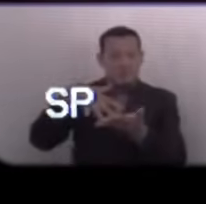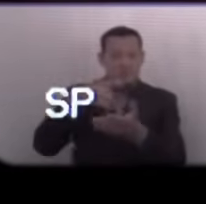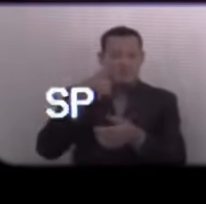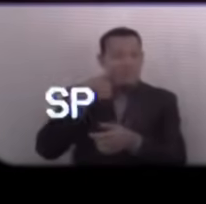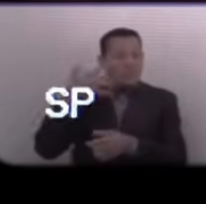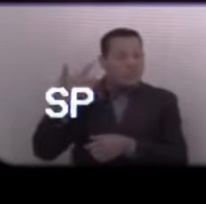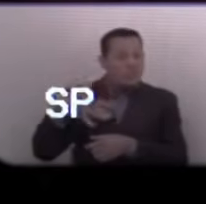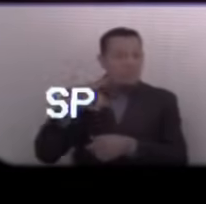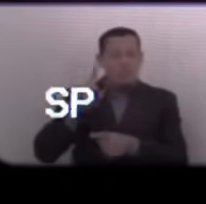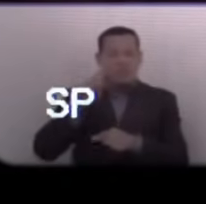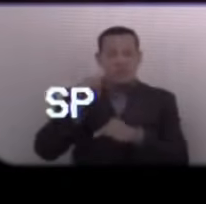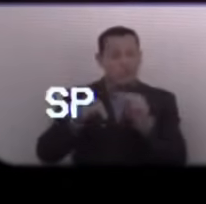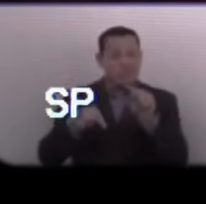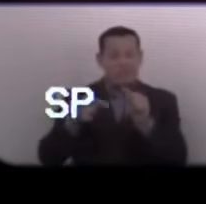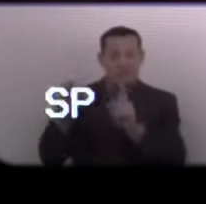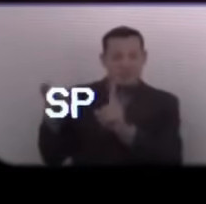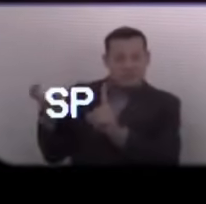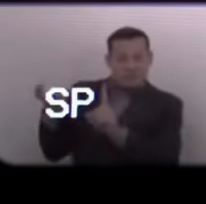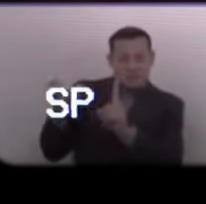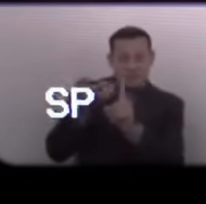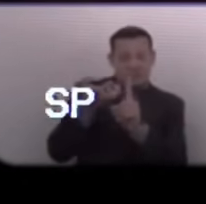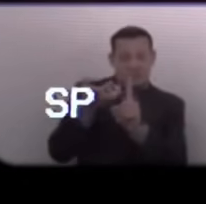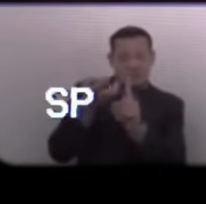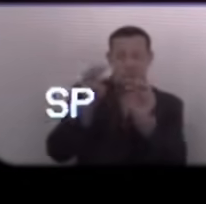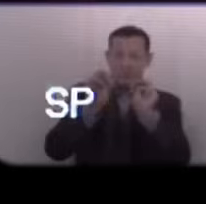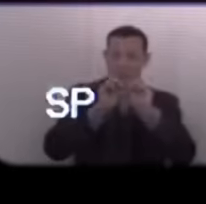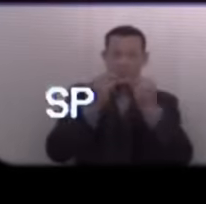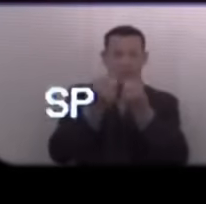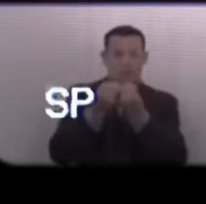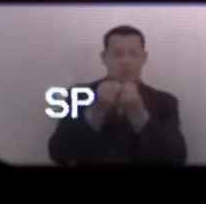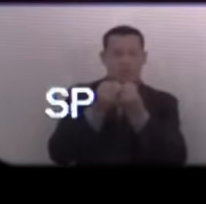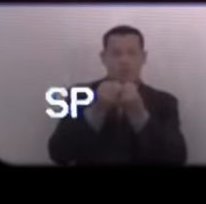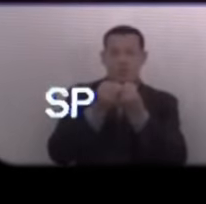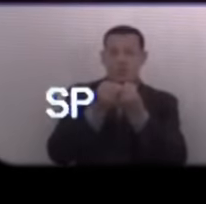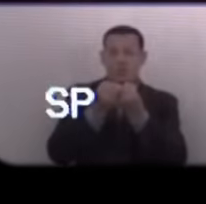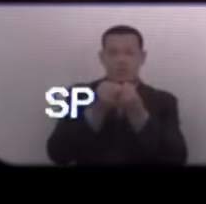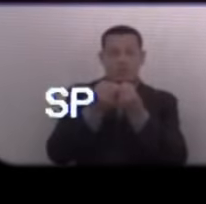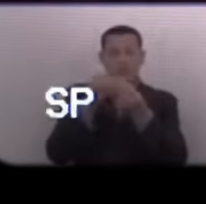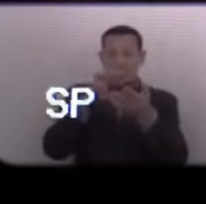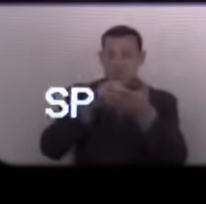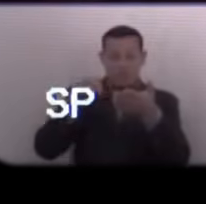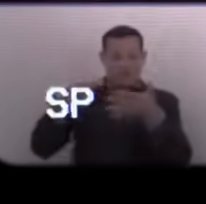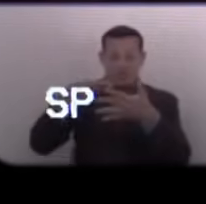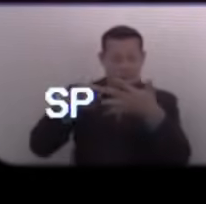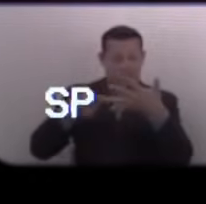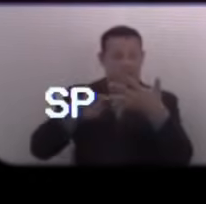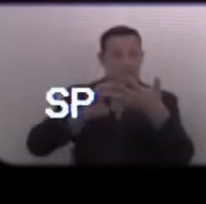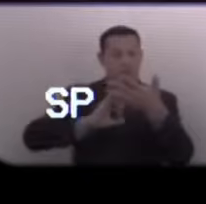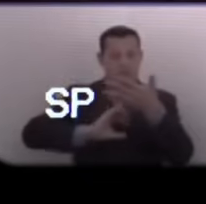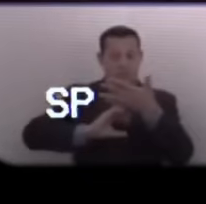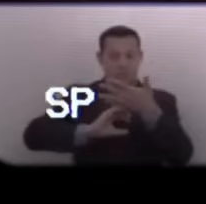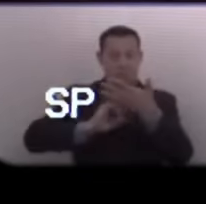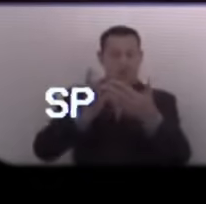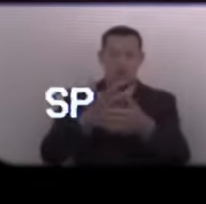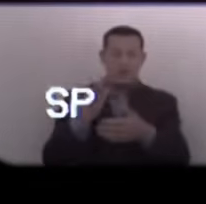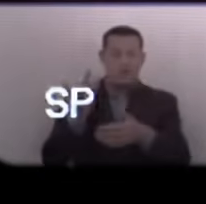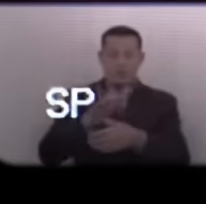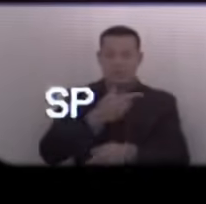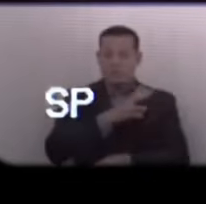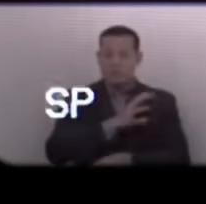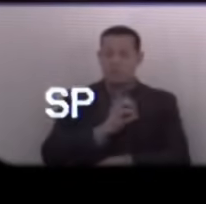no se pueden perseguir a los criminales sin quitarle los derechos constitucionales a todos